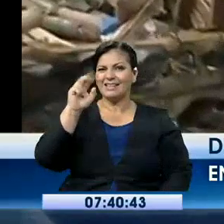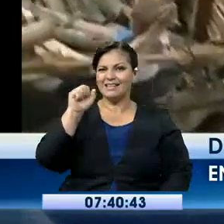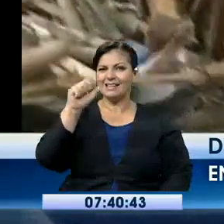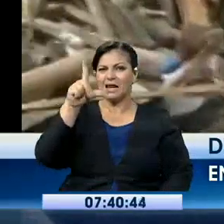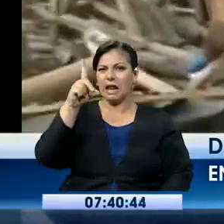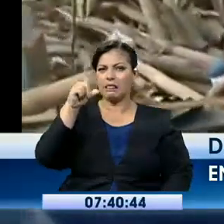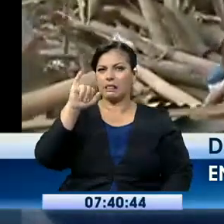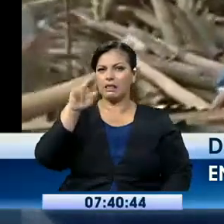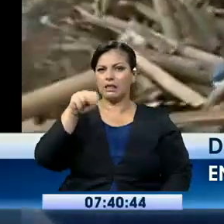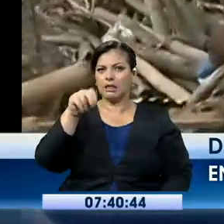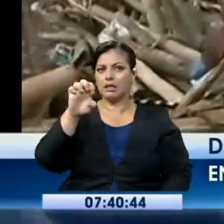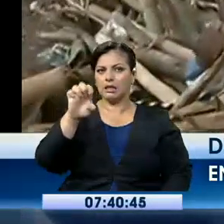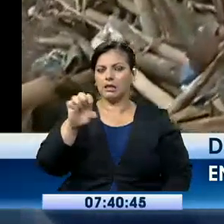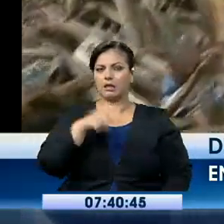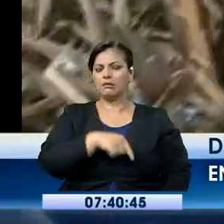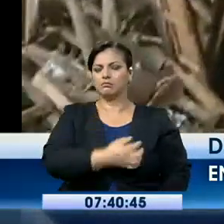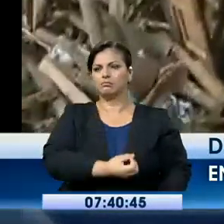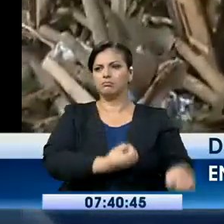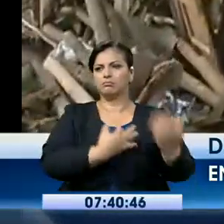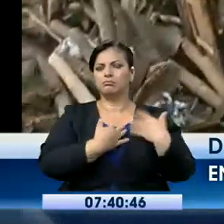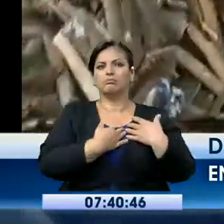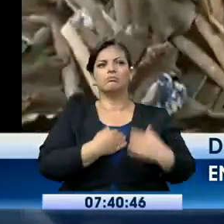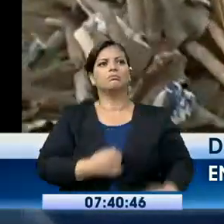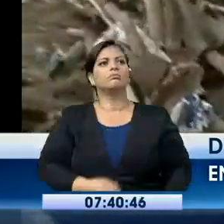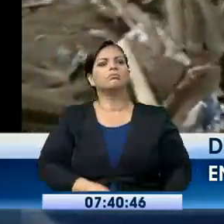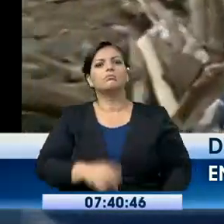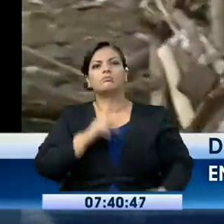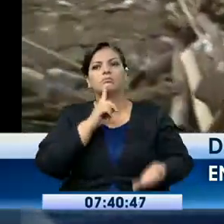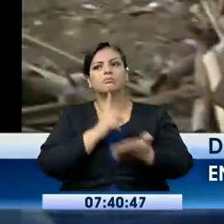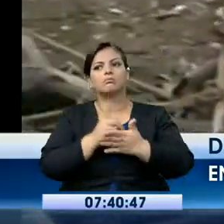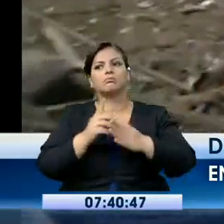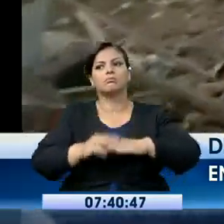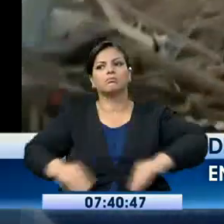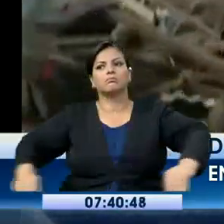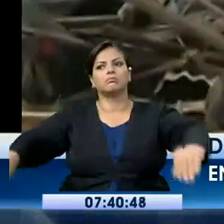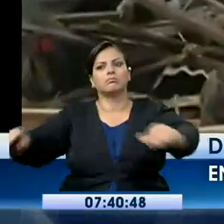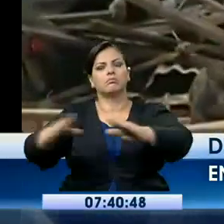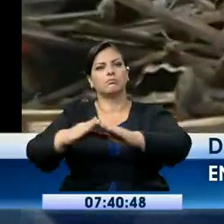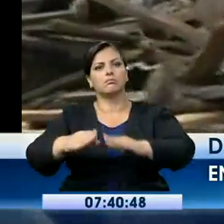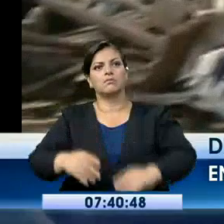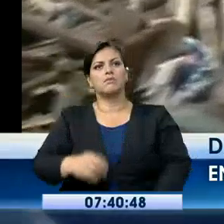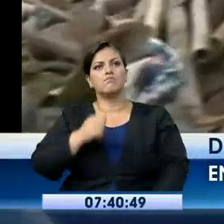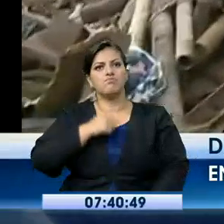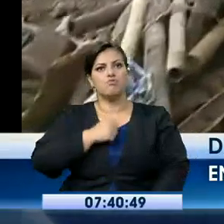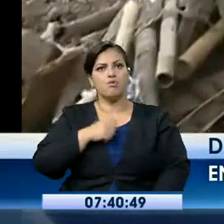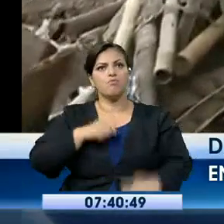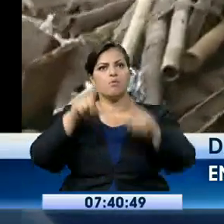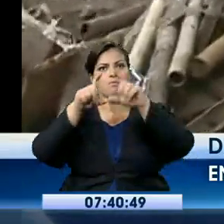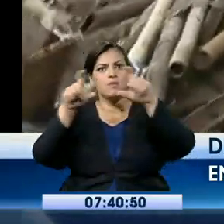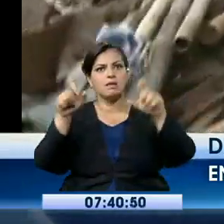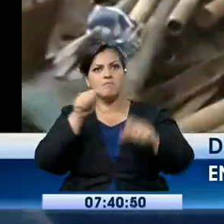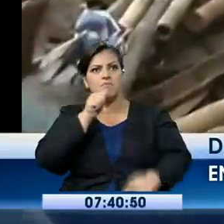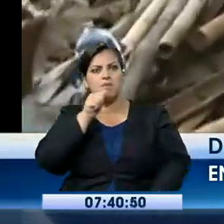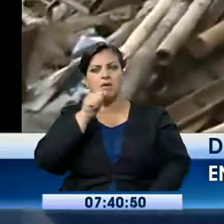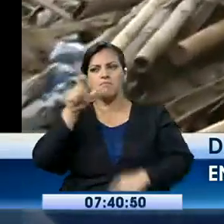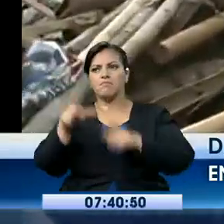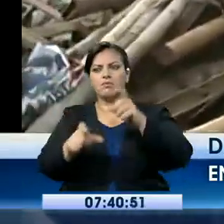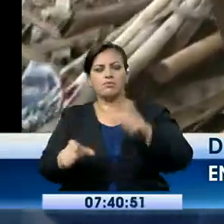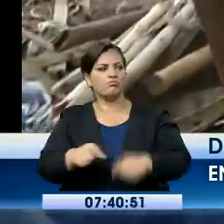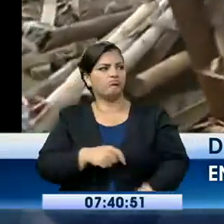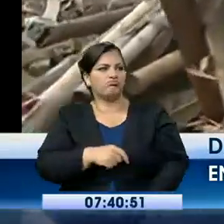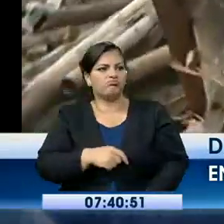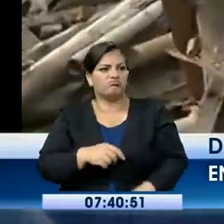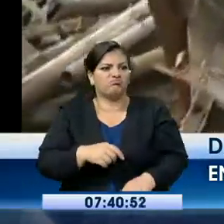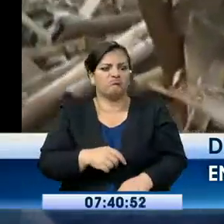identificó levantamientos o asentamientos humanos irregulares. Y aquí podemos apreciar parte de lo que quedó producto de esa intervención con